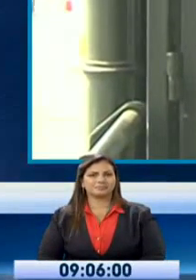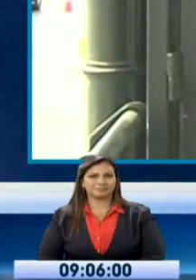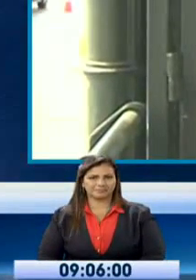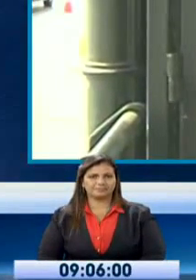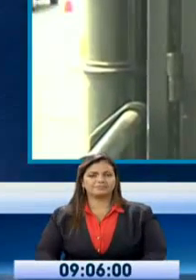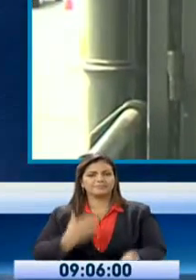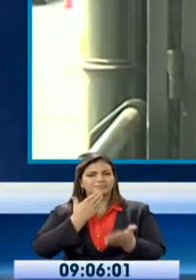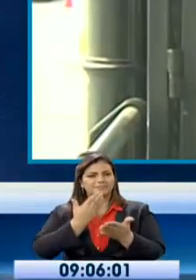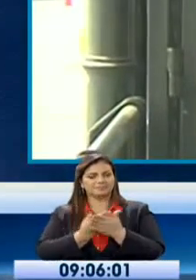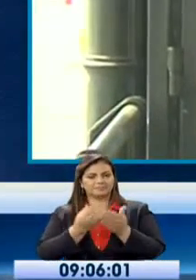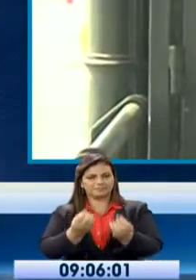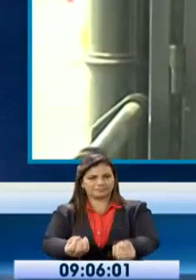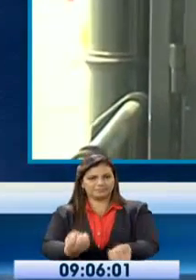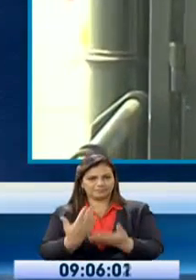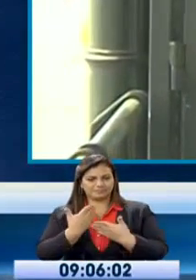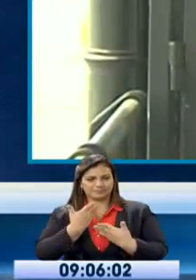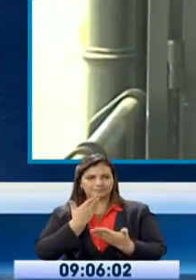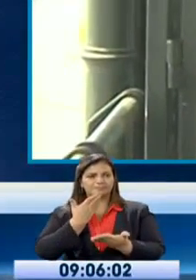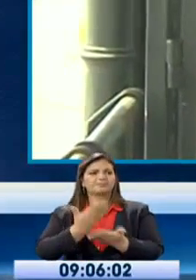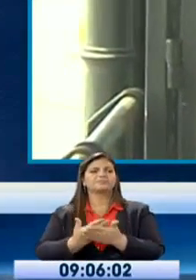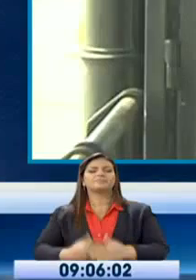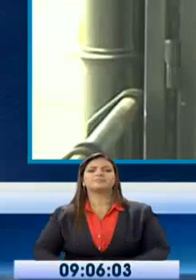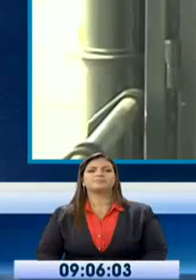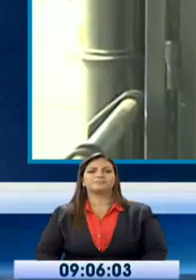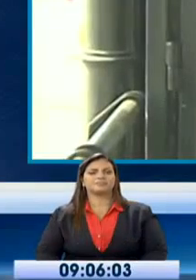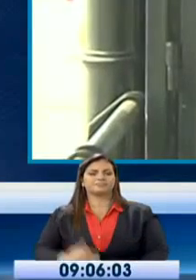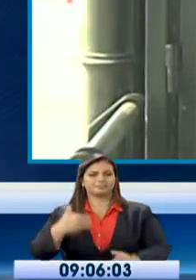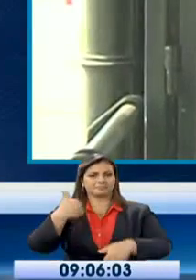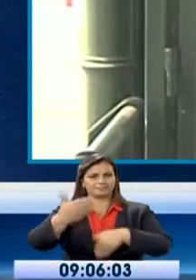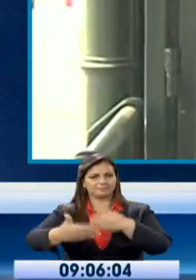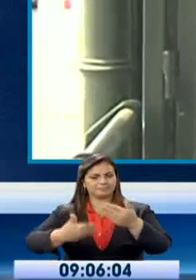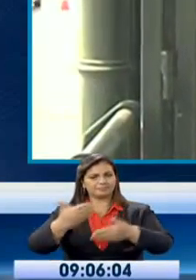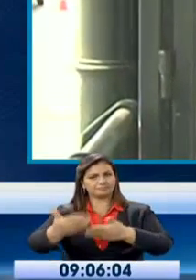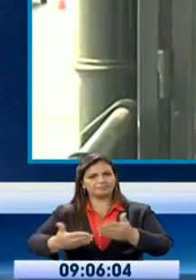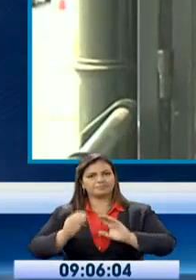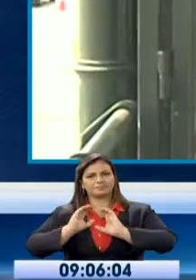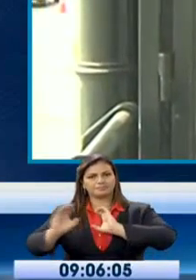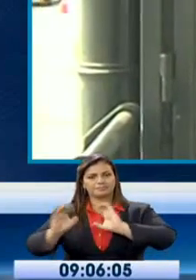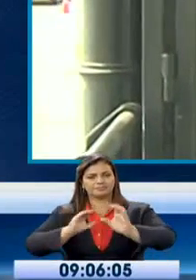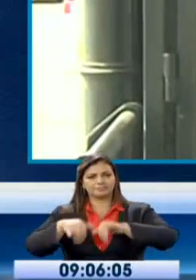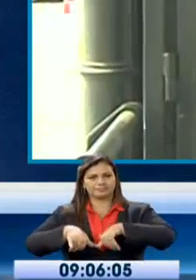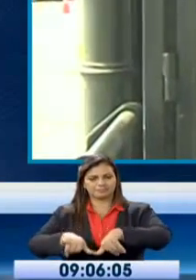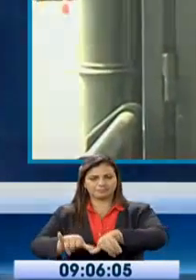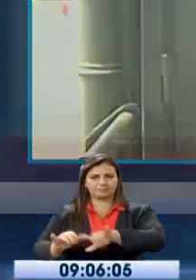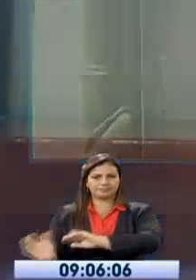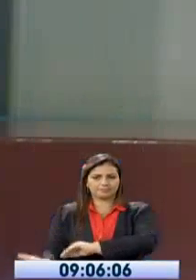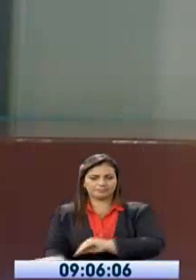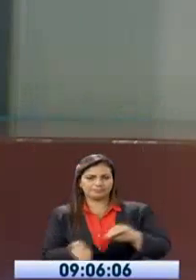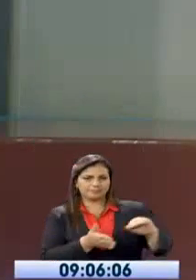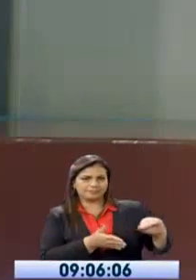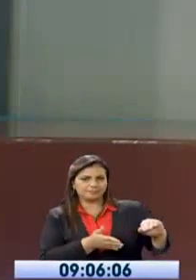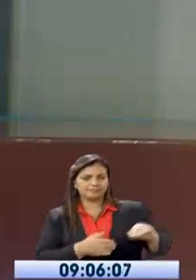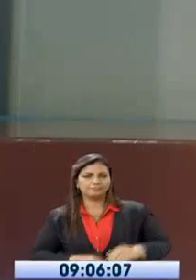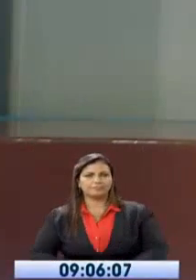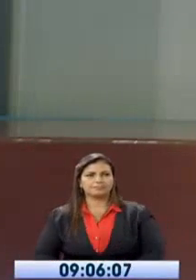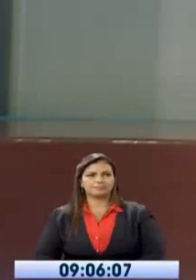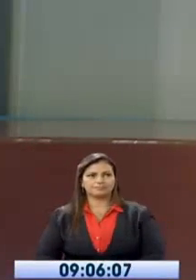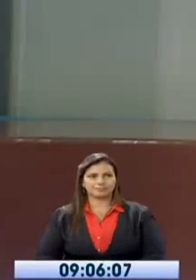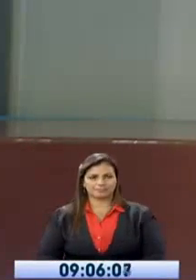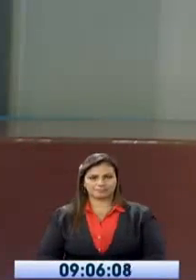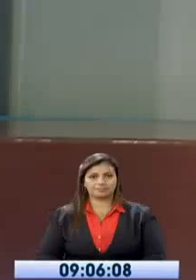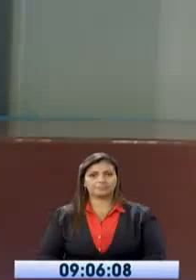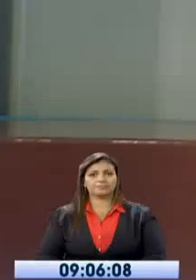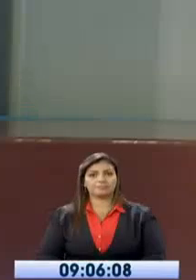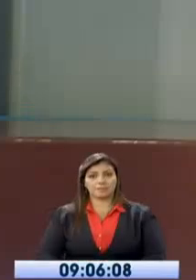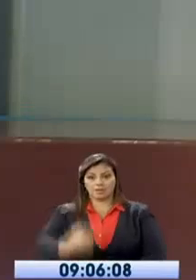Luciola, por tu reporte y más adelante volveremos a enlazarnos contigo. Ahora yo quiero cambiar de tema para contarles que toda buena